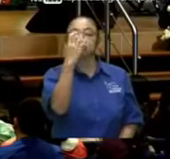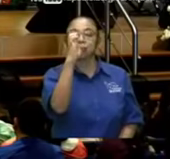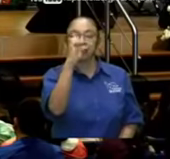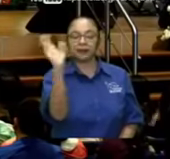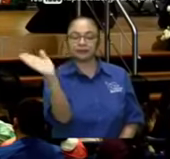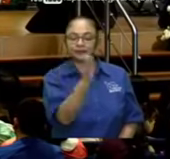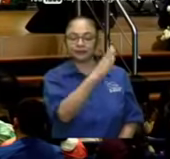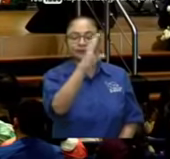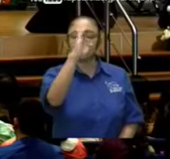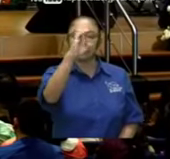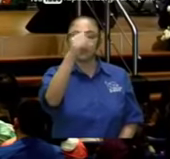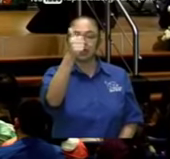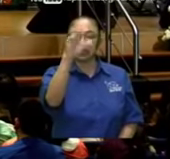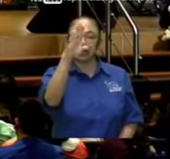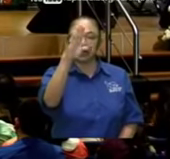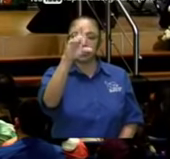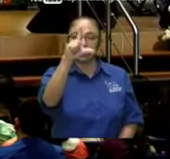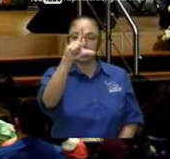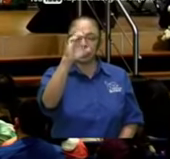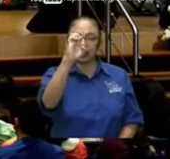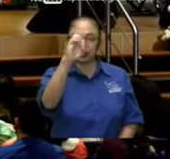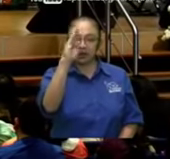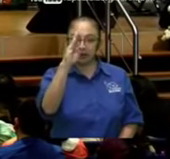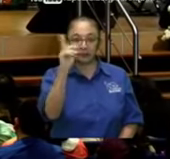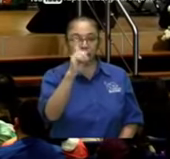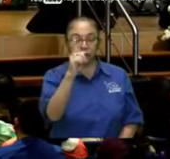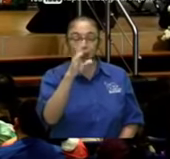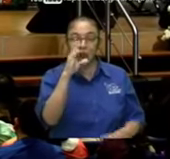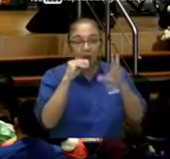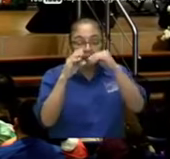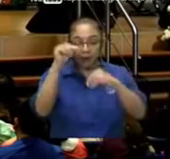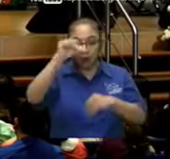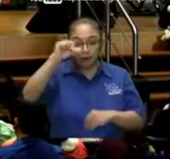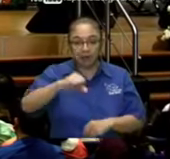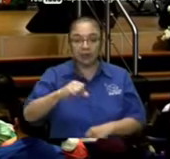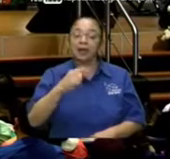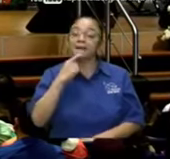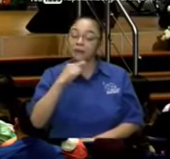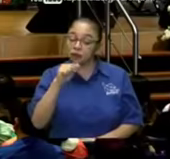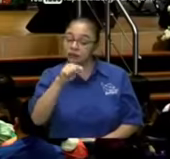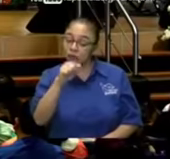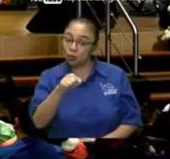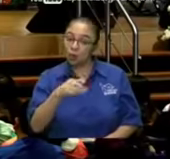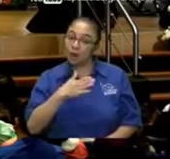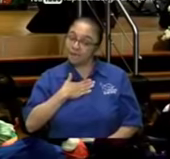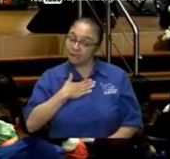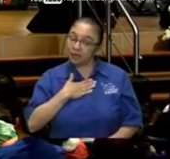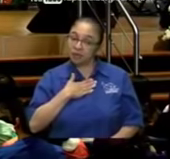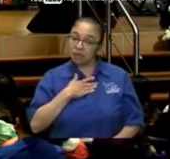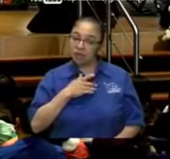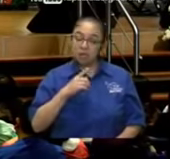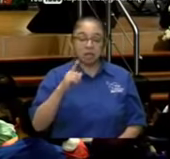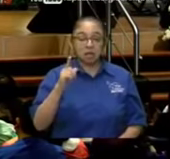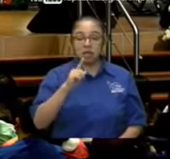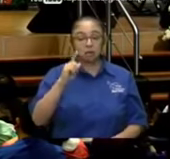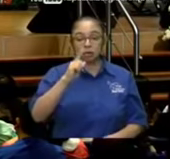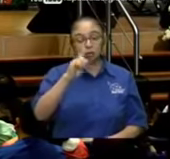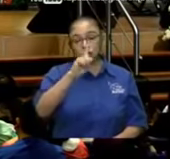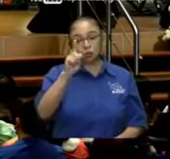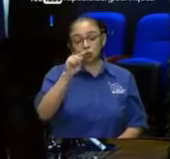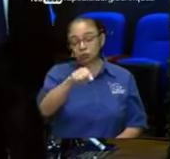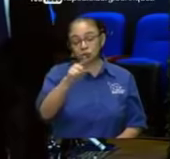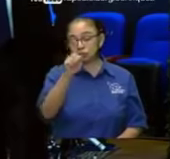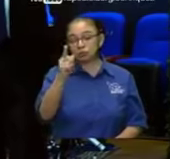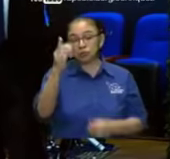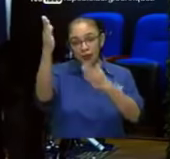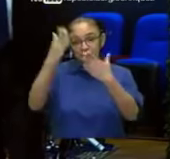eres mi siervo Caleb, tú tienes un espíritu distinto, tú sí vas a heredar la tierra,